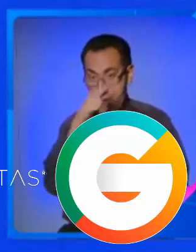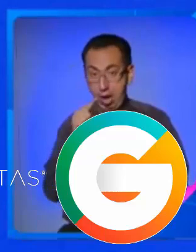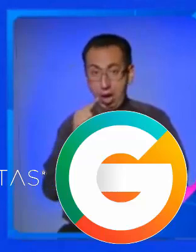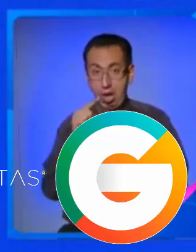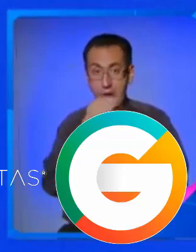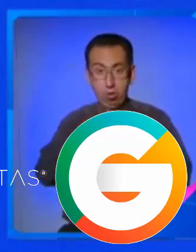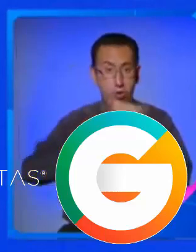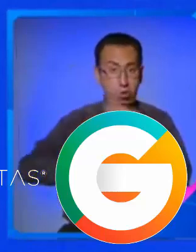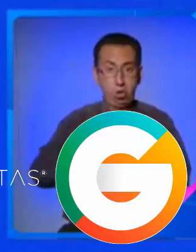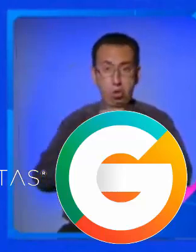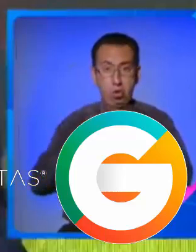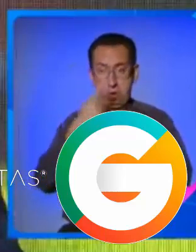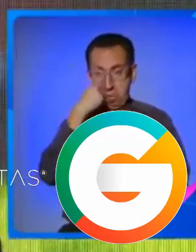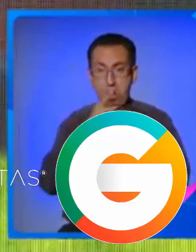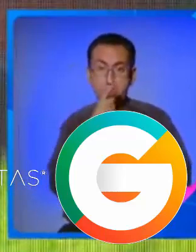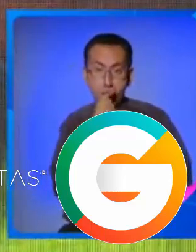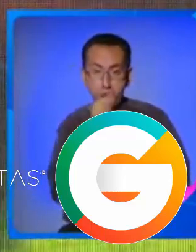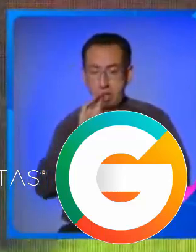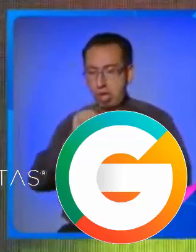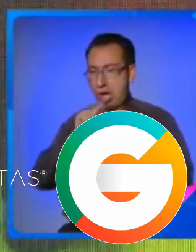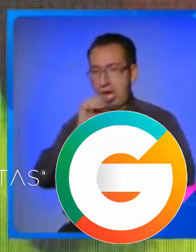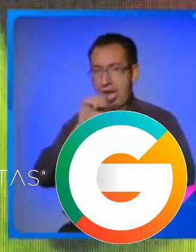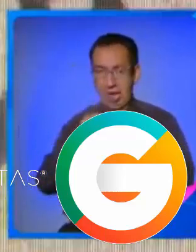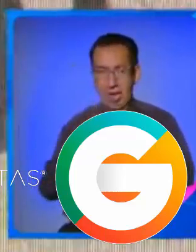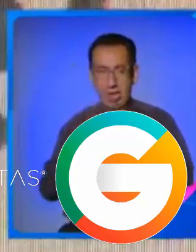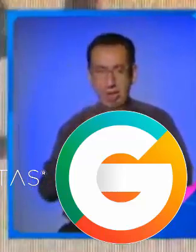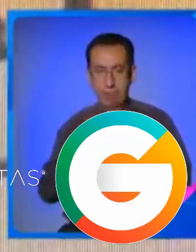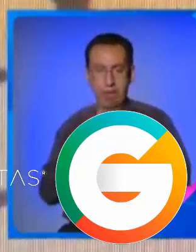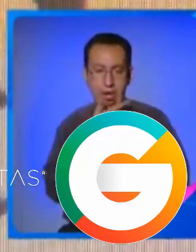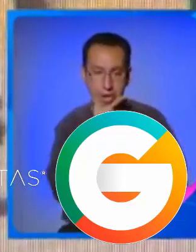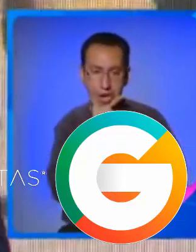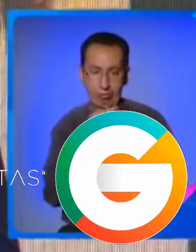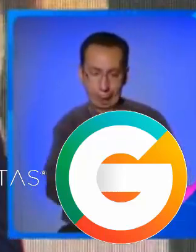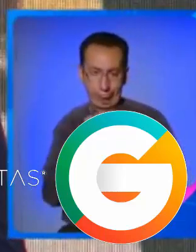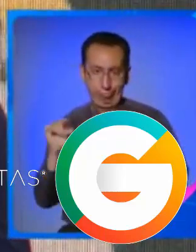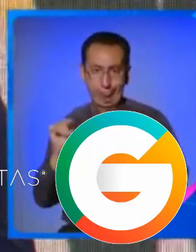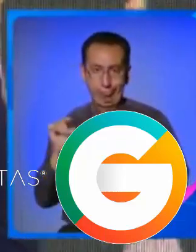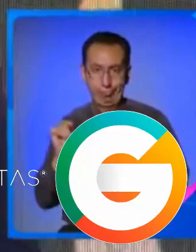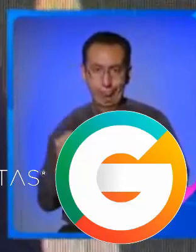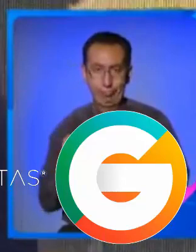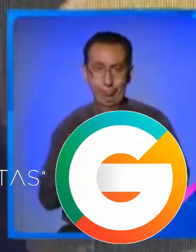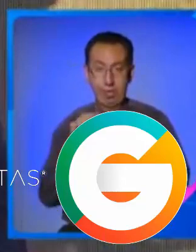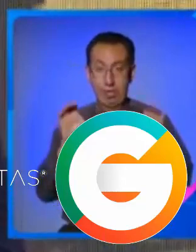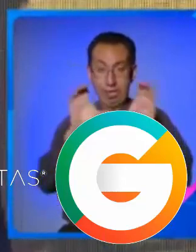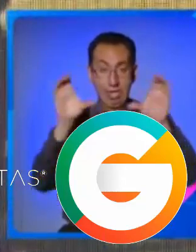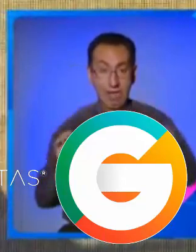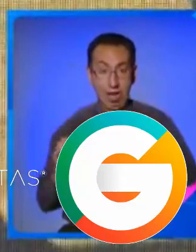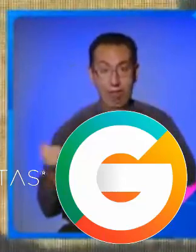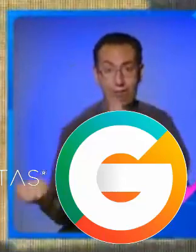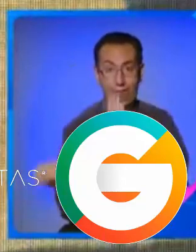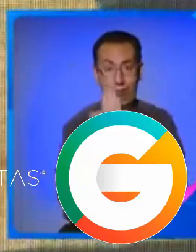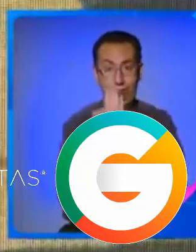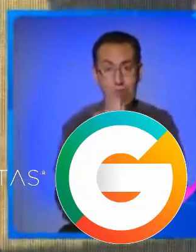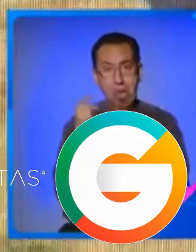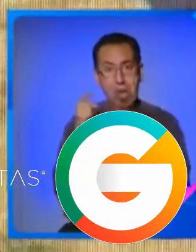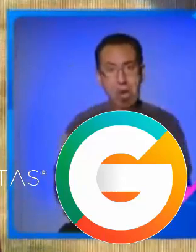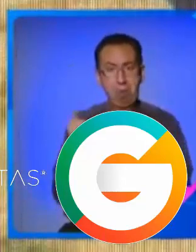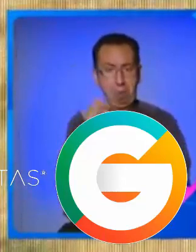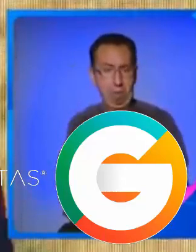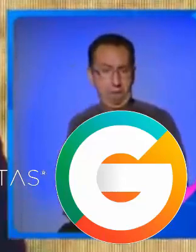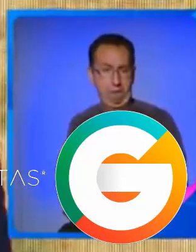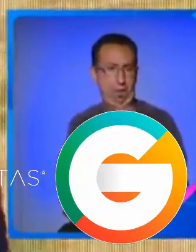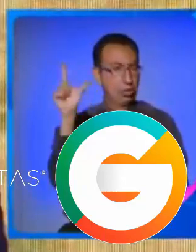Agencias de Aplicación de la Ley, CALEA, por sus siglas en inglés. Se certificó con las mejores prácticas a la Policía